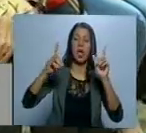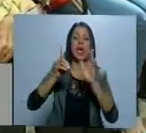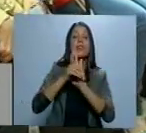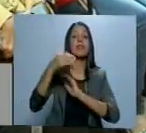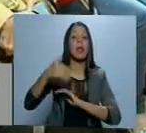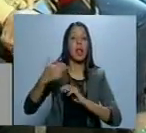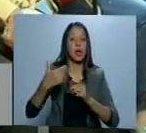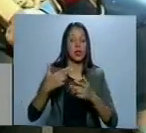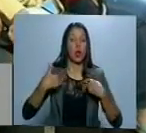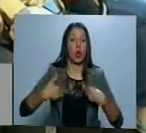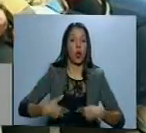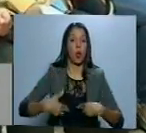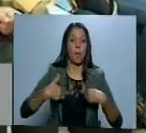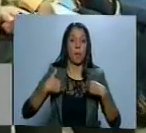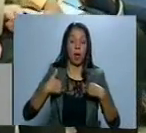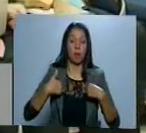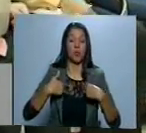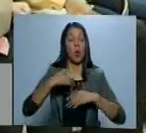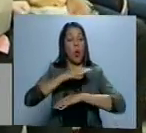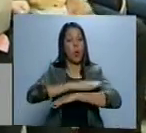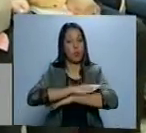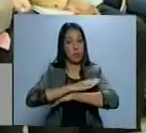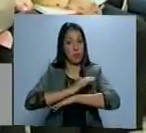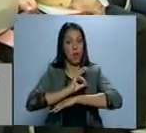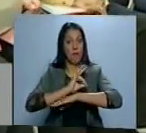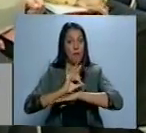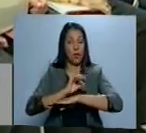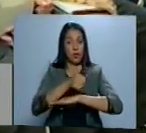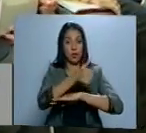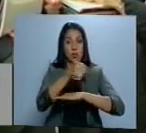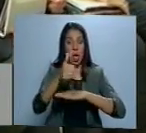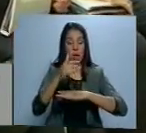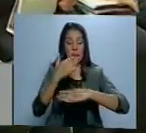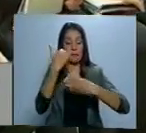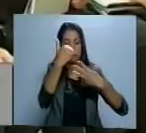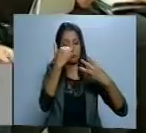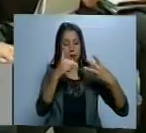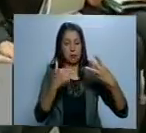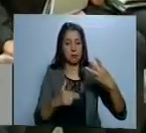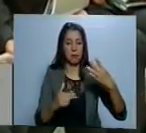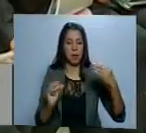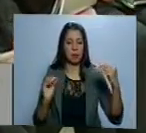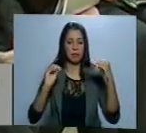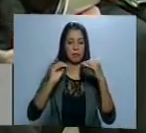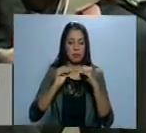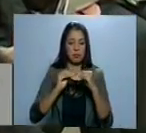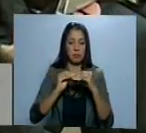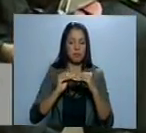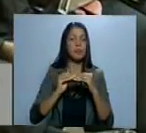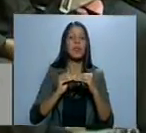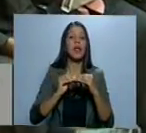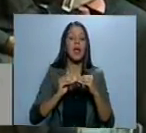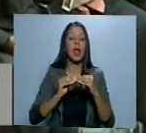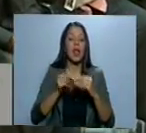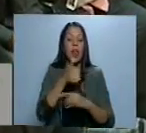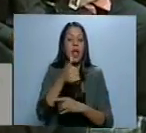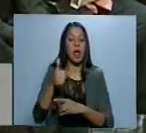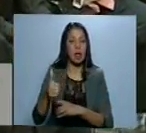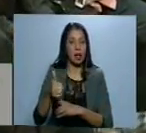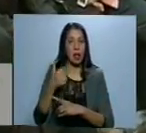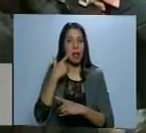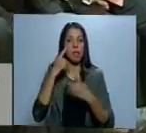humanos, sin menoscabo del cumplimiento de las funciones consustancial a cada rama del poder